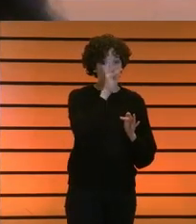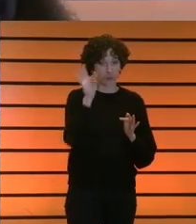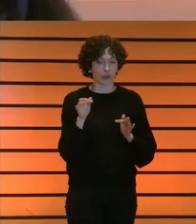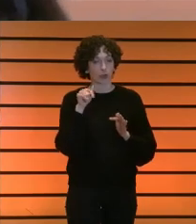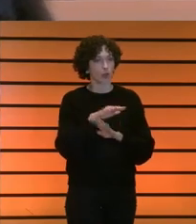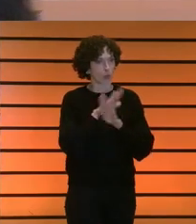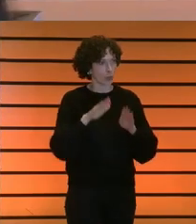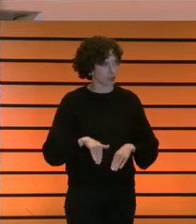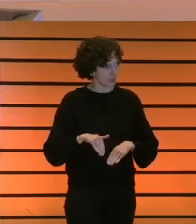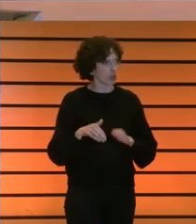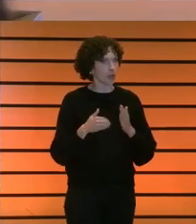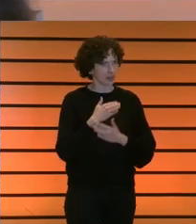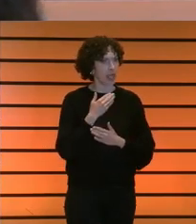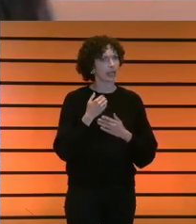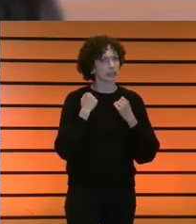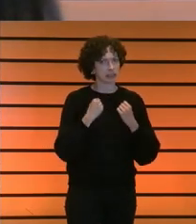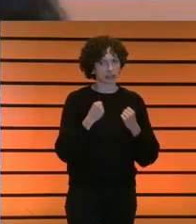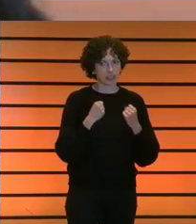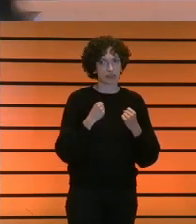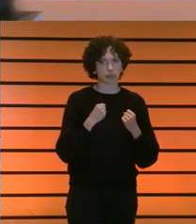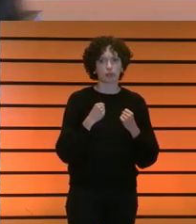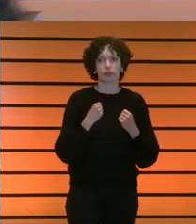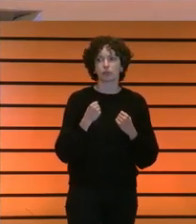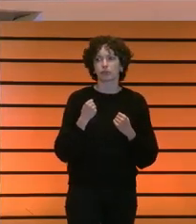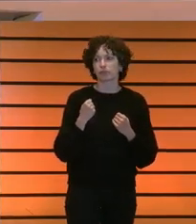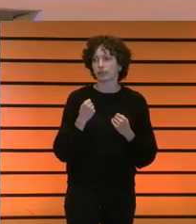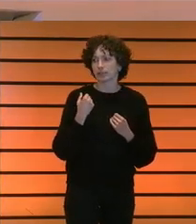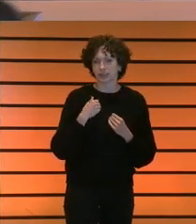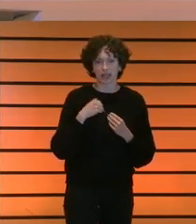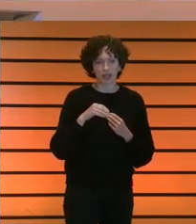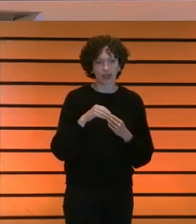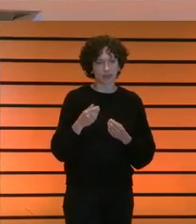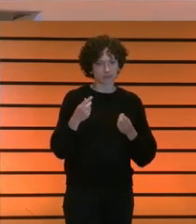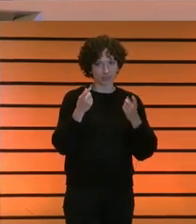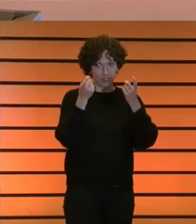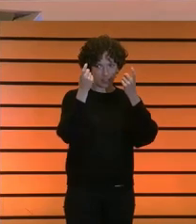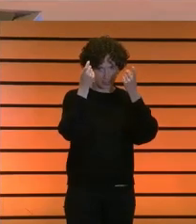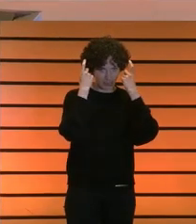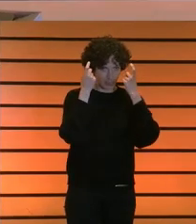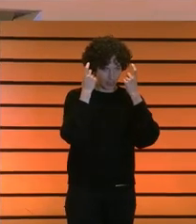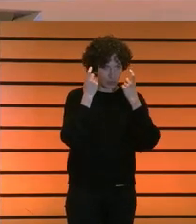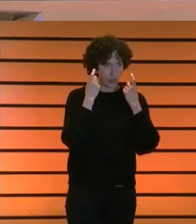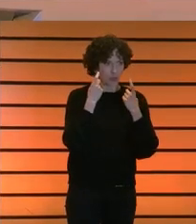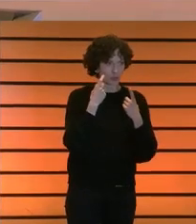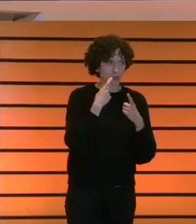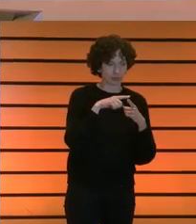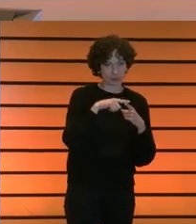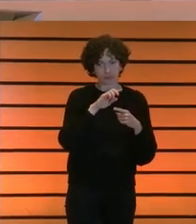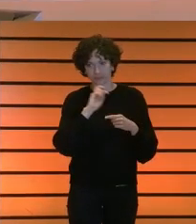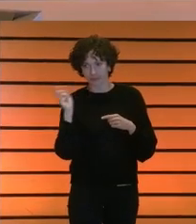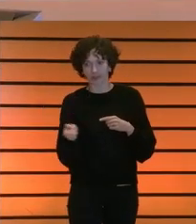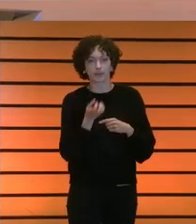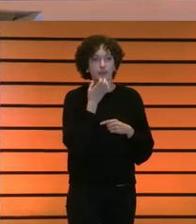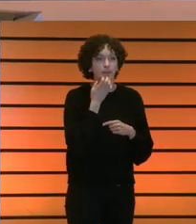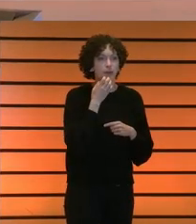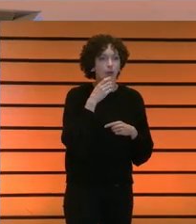Benedicto nos han enseñado la mirada de una vaca el escupitajo de un colibrí para pagar el Amazonas